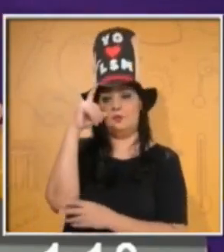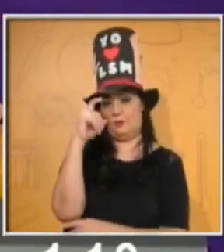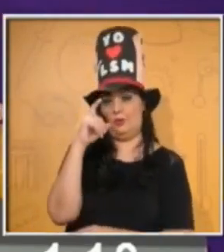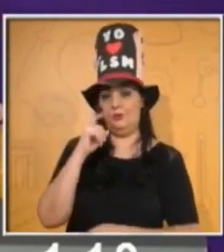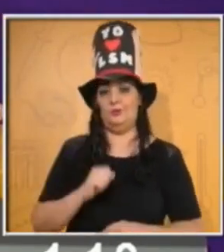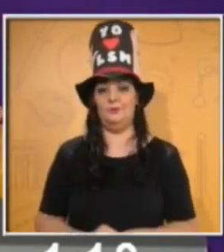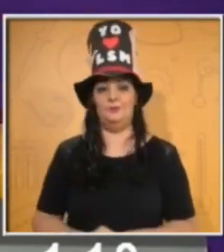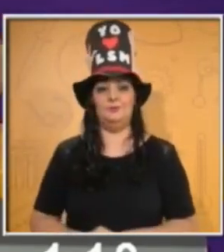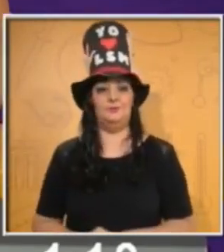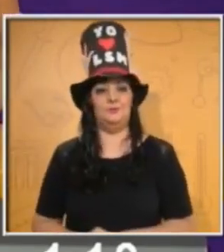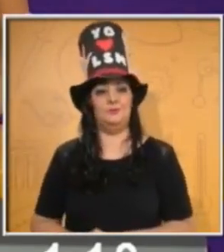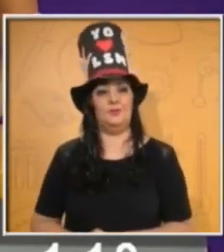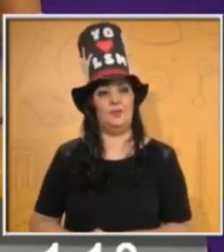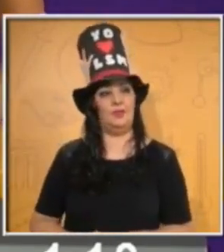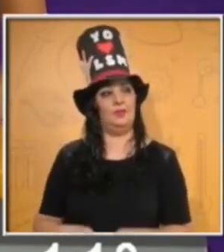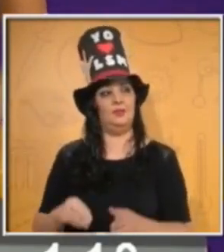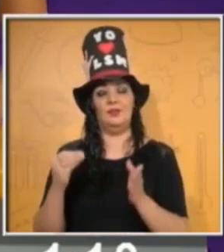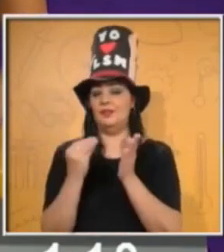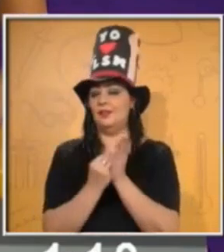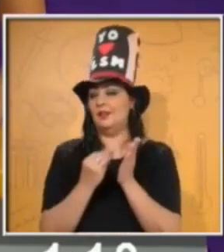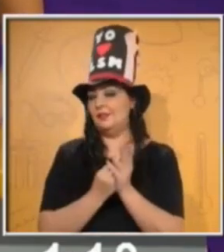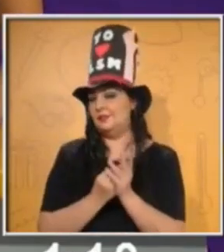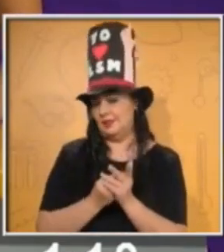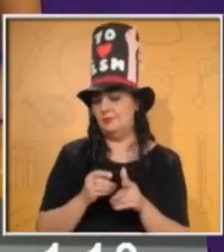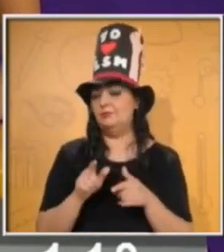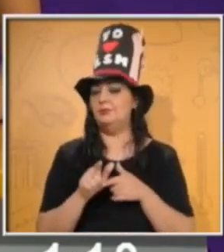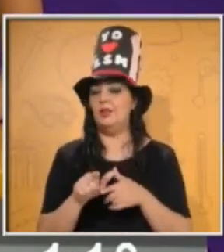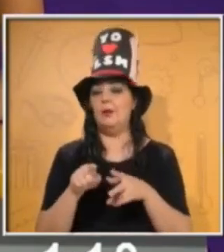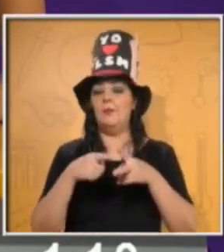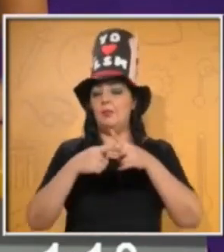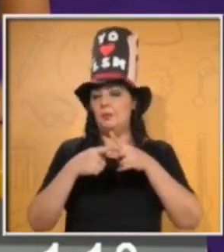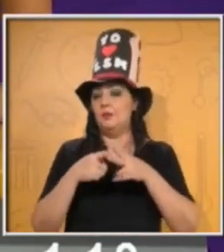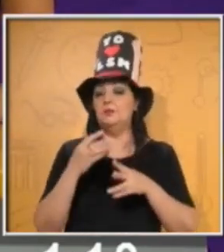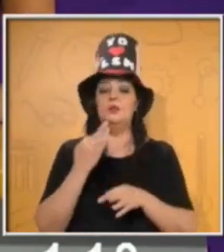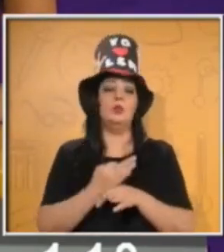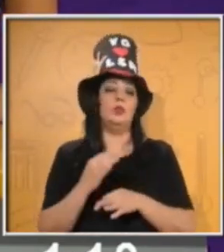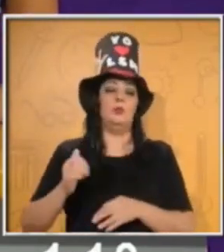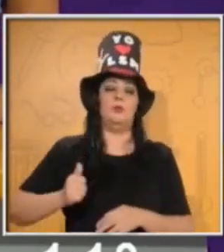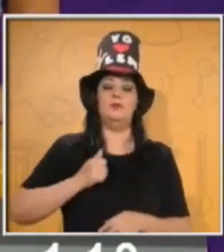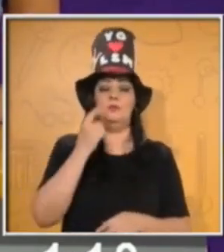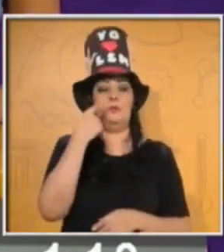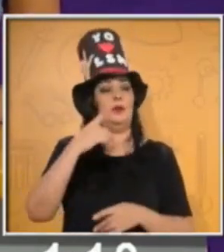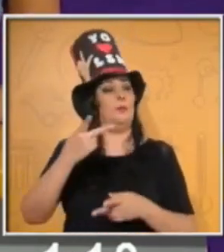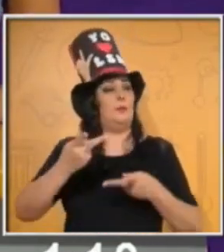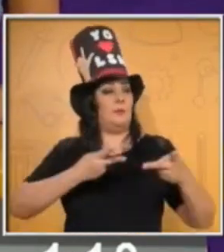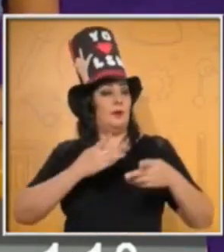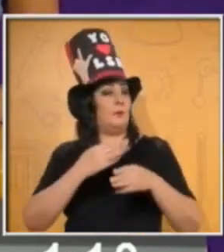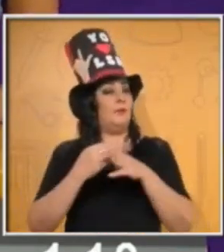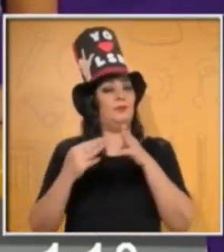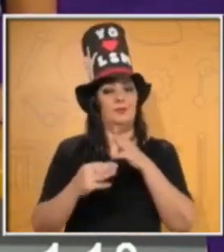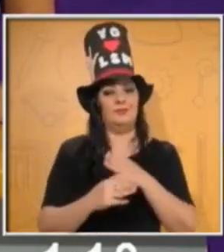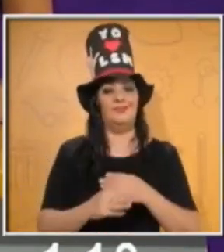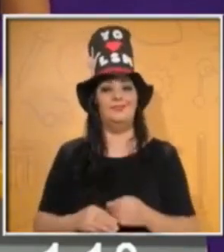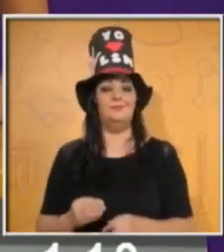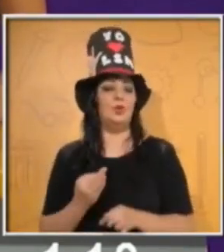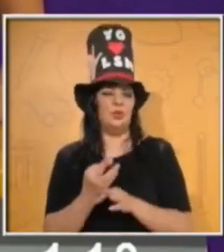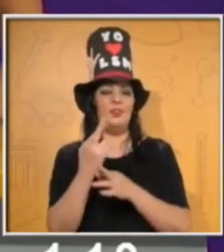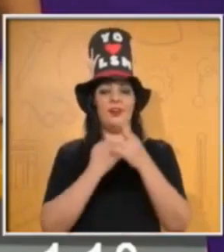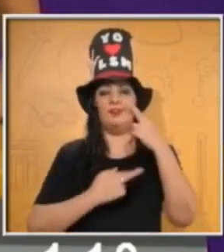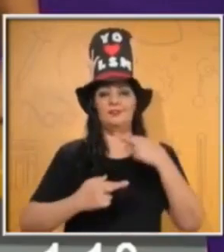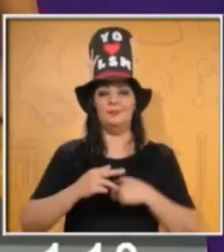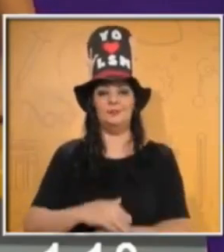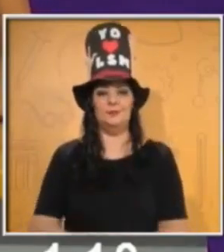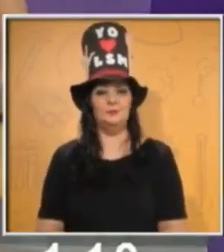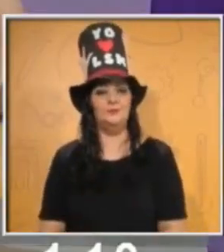Educación. La clase que sigue es de matemáticas, entonces aprovecha la pausa para que puedas ir por tus materiales. Nos vemos en la